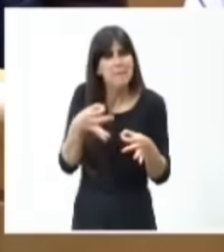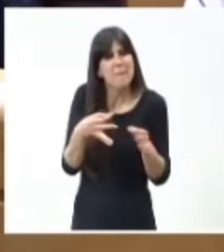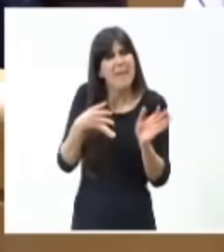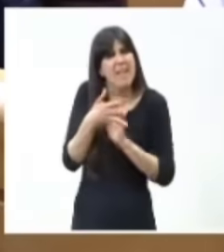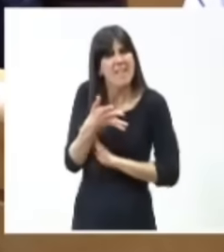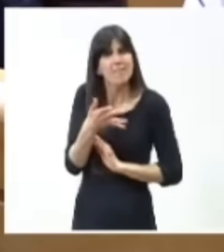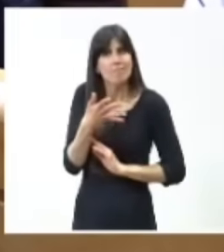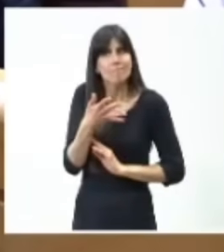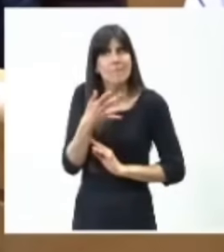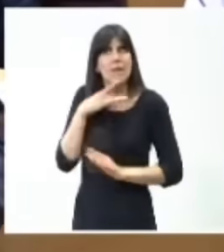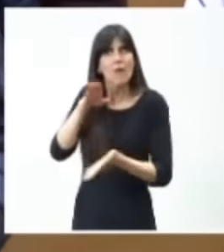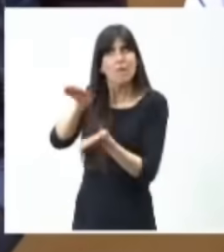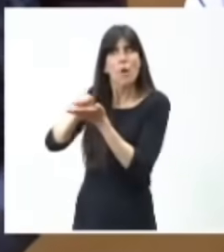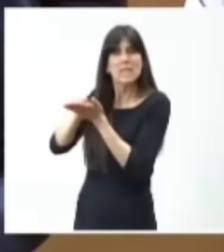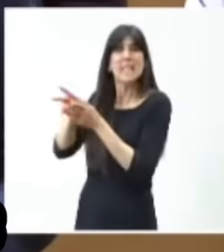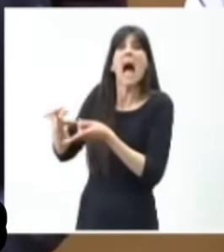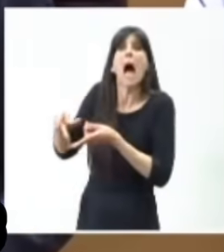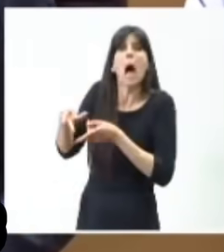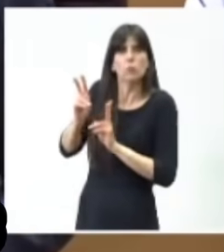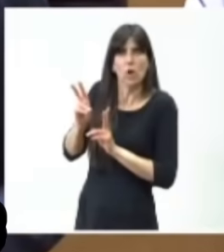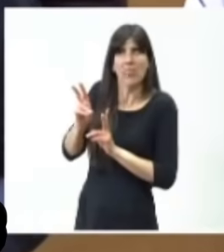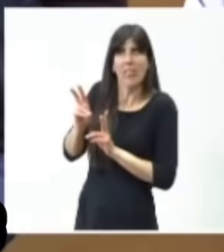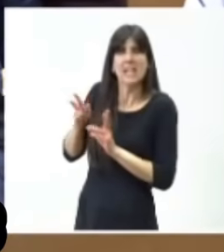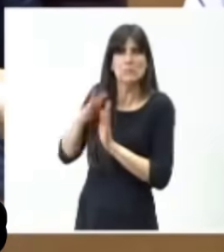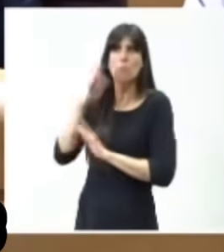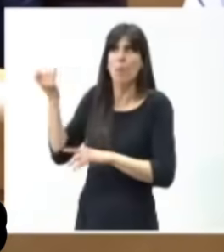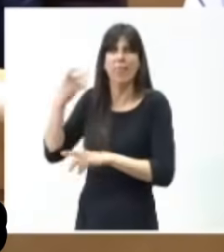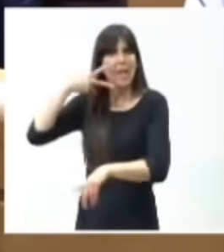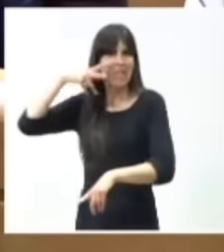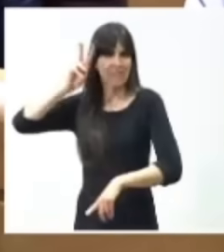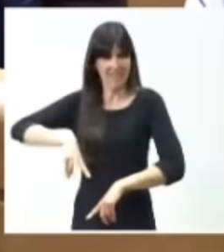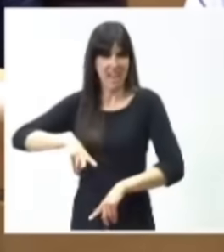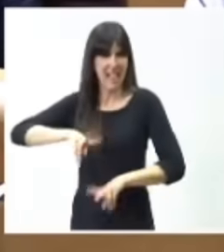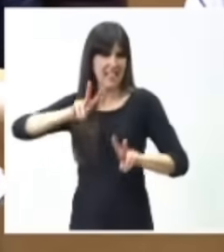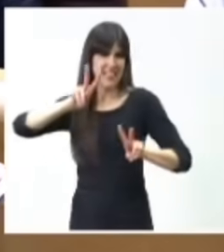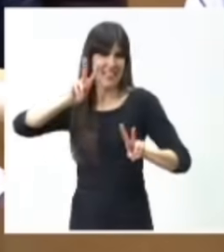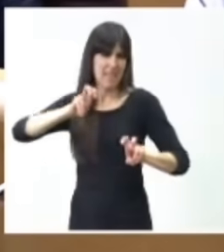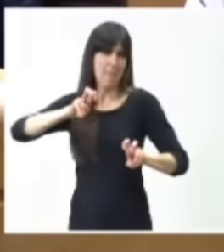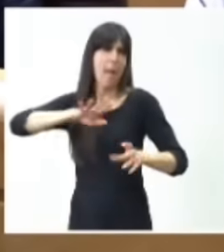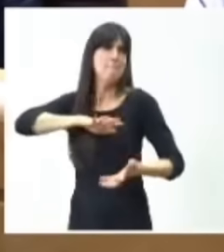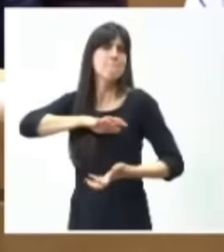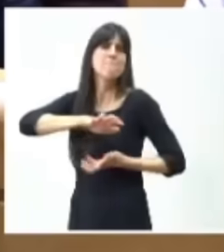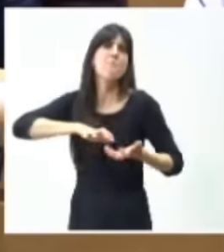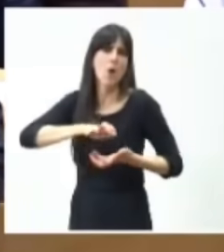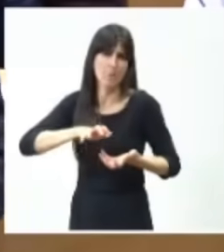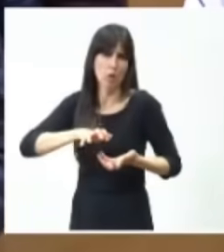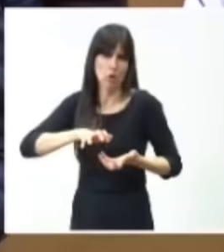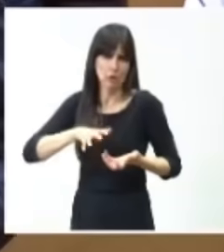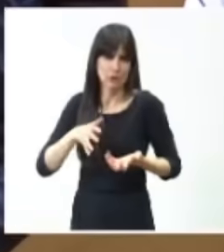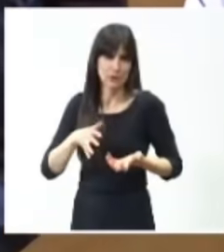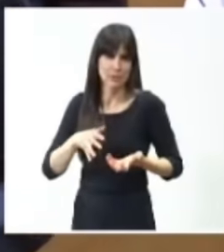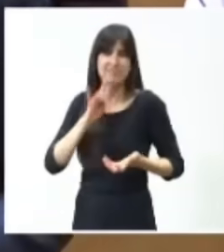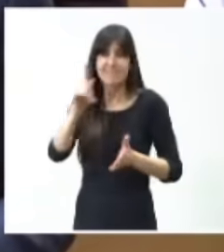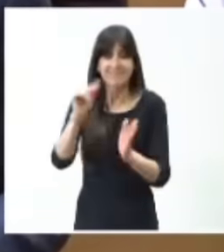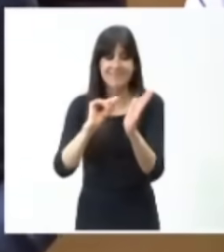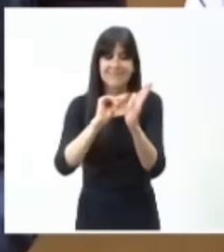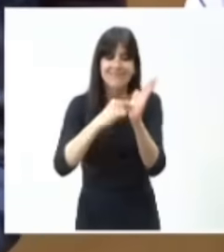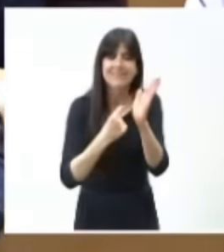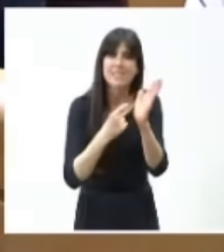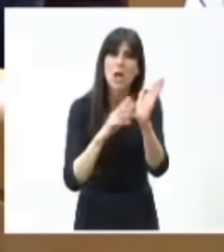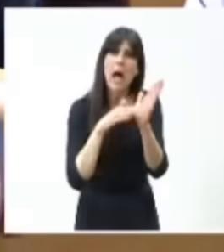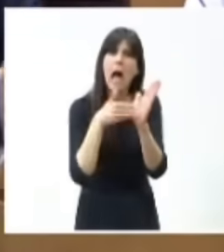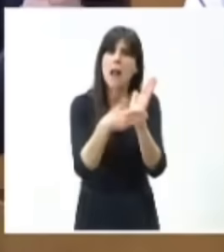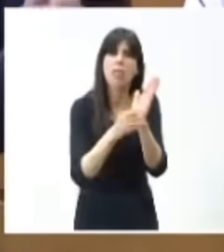fuentes autorizadas que pudieran verificar especialmente en temas polémicos. Le acompañaban en la rúbrica de ese